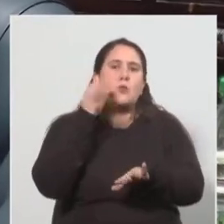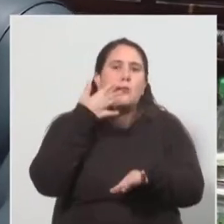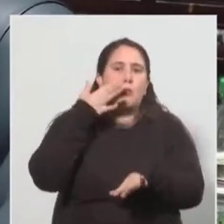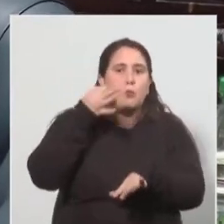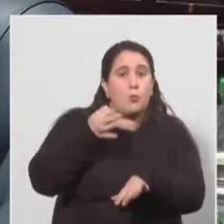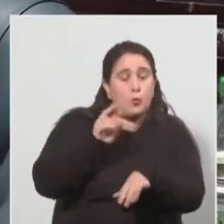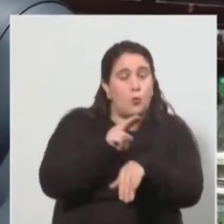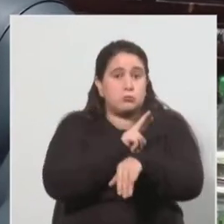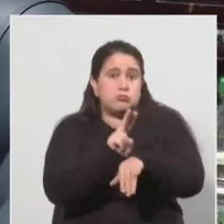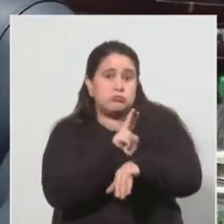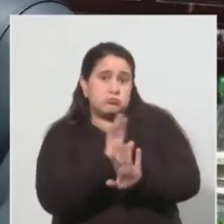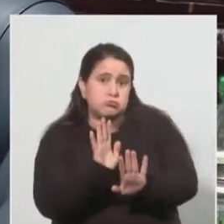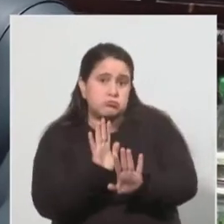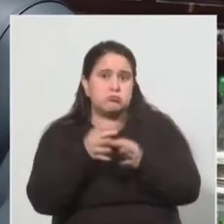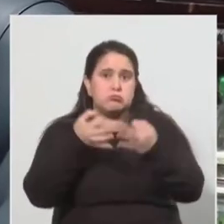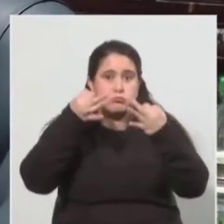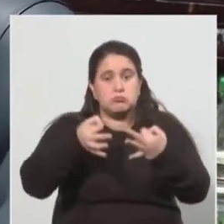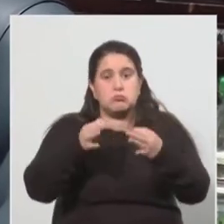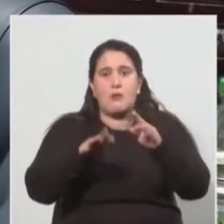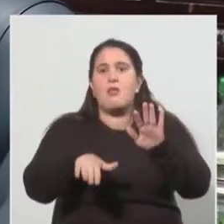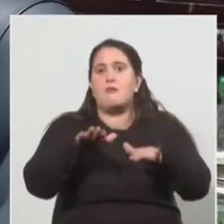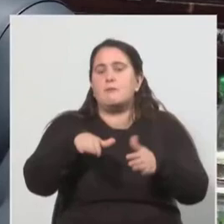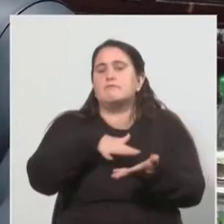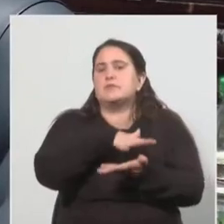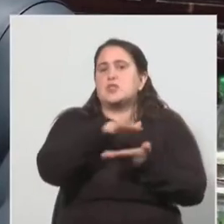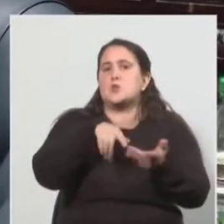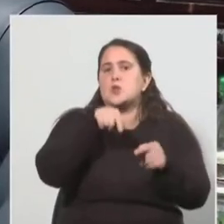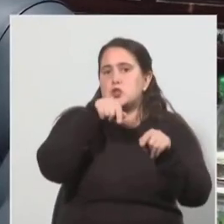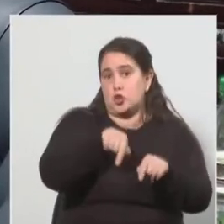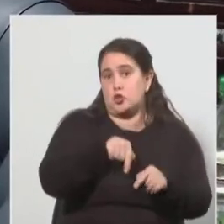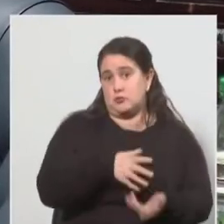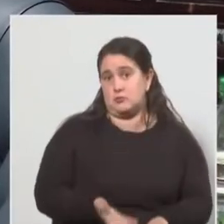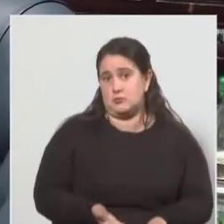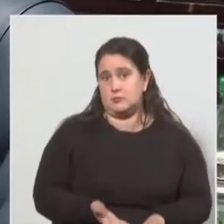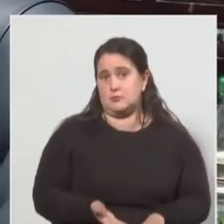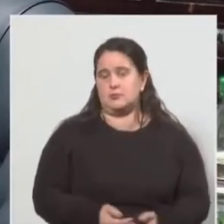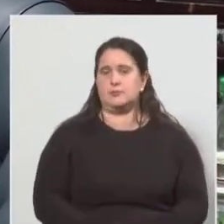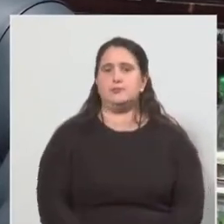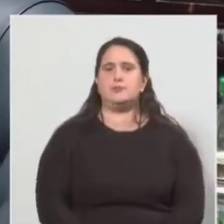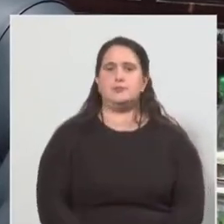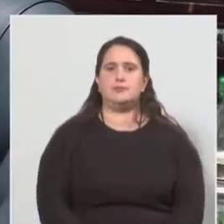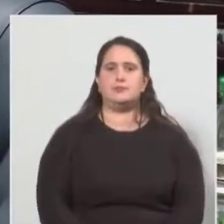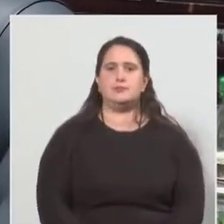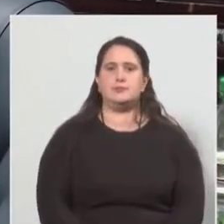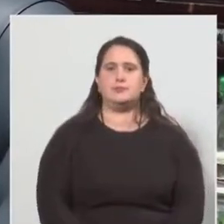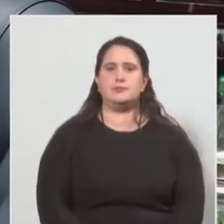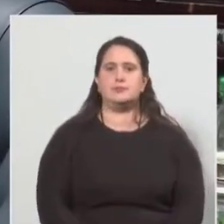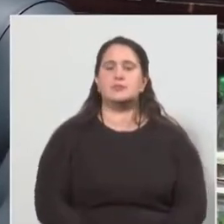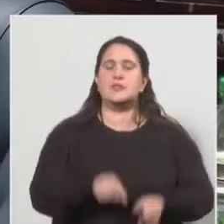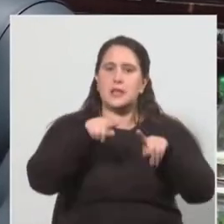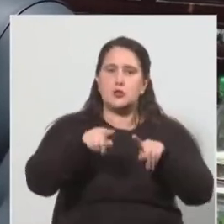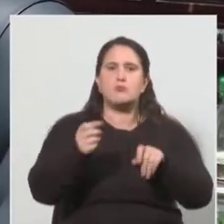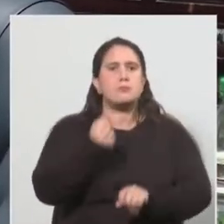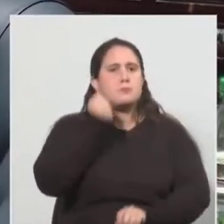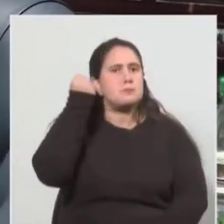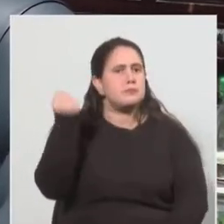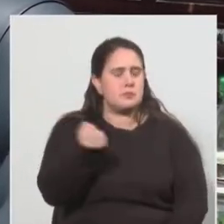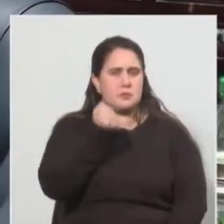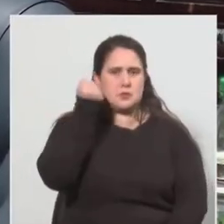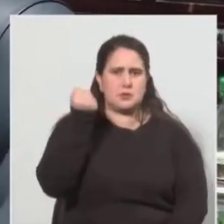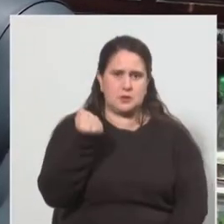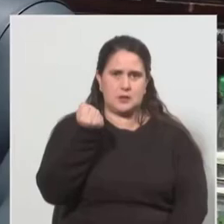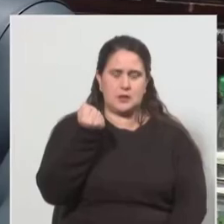común, dadas las peculiaridades de este caso? Este punto es sumamente